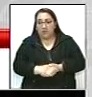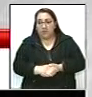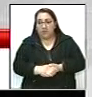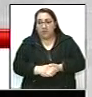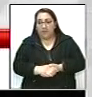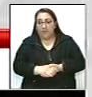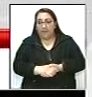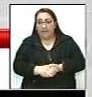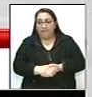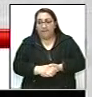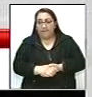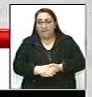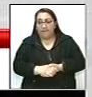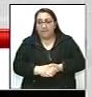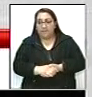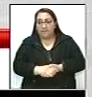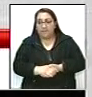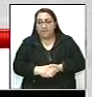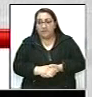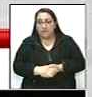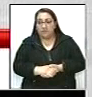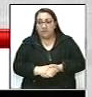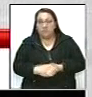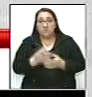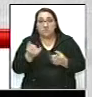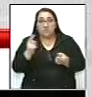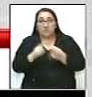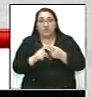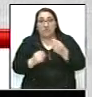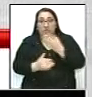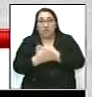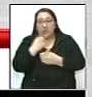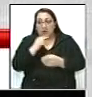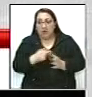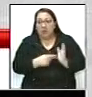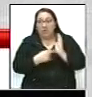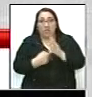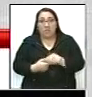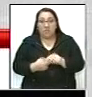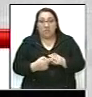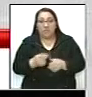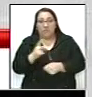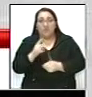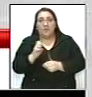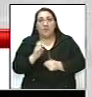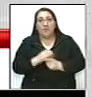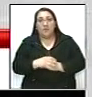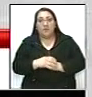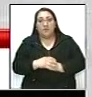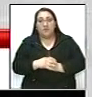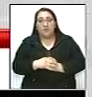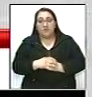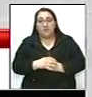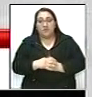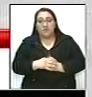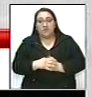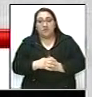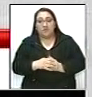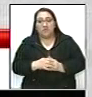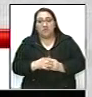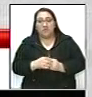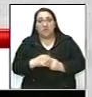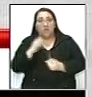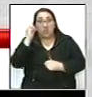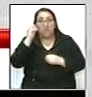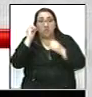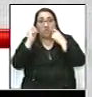estaba prevista hasta hoy por la mañana la presentación de y la opinión